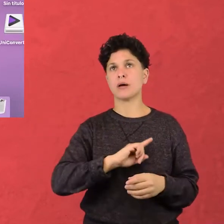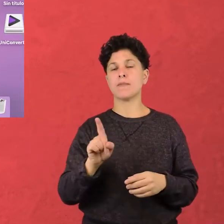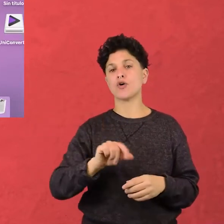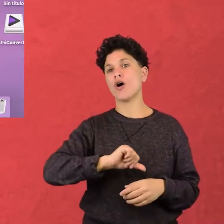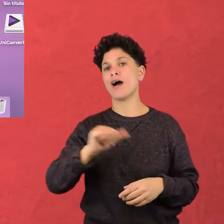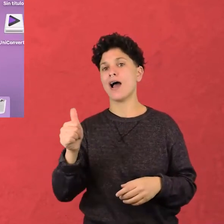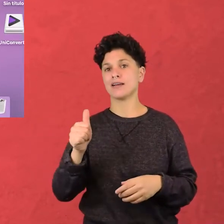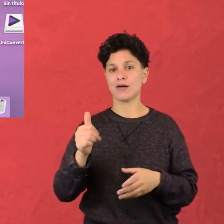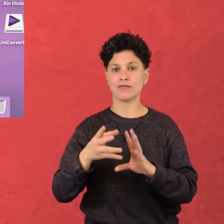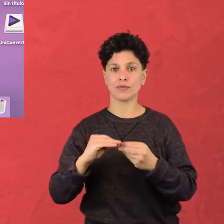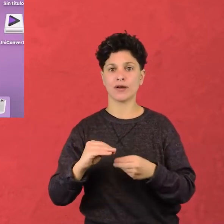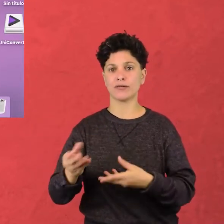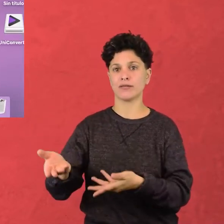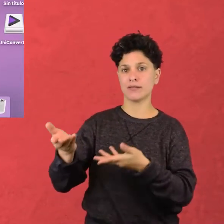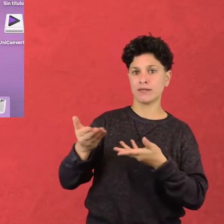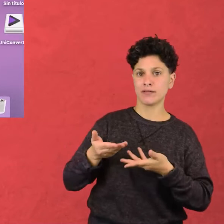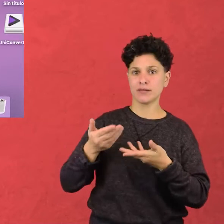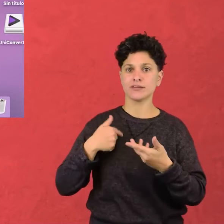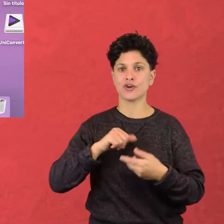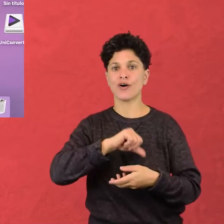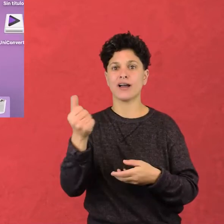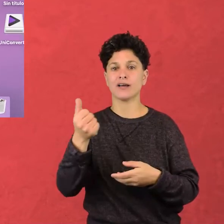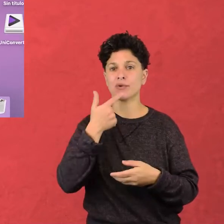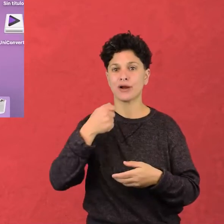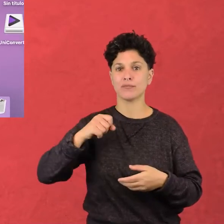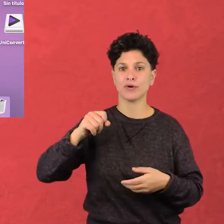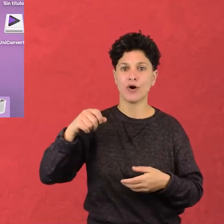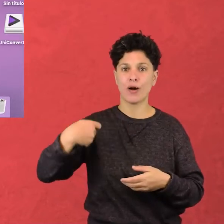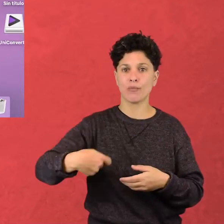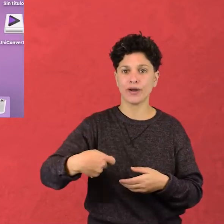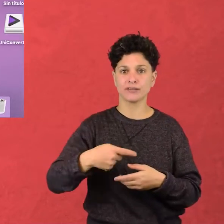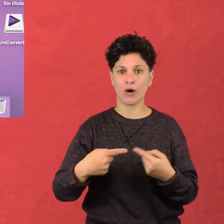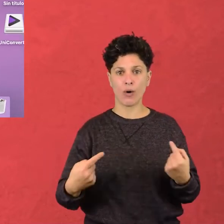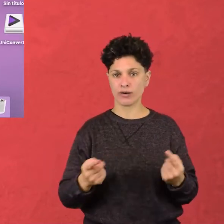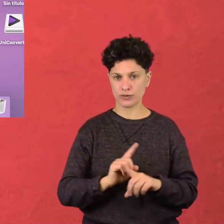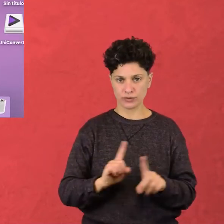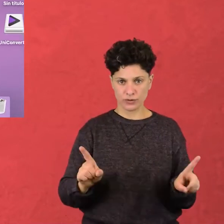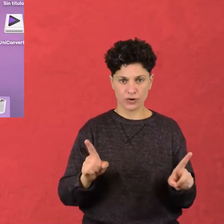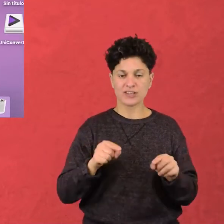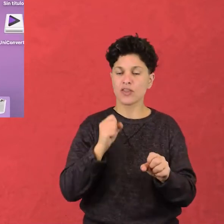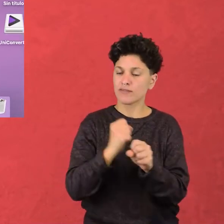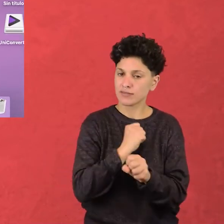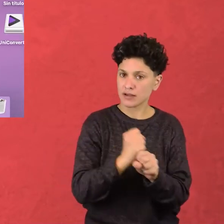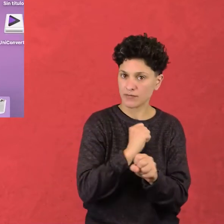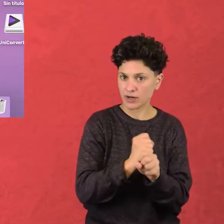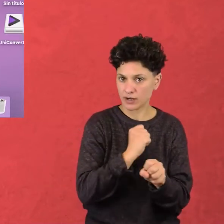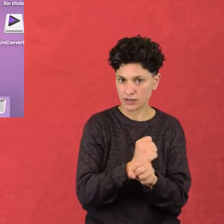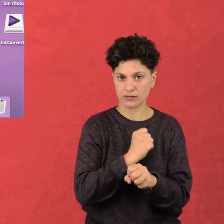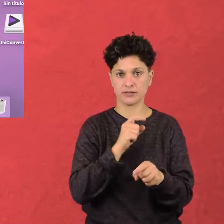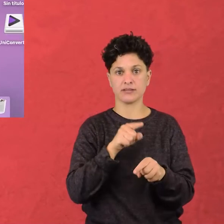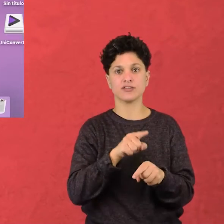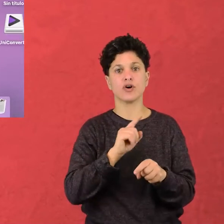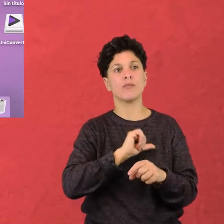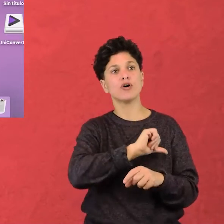que nos heredan, no es algo que ganamos, como quien dice, gano la